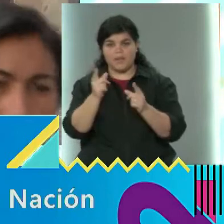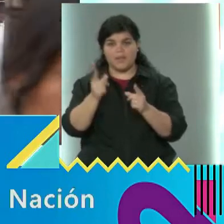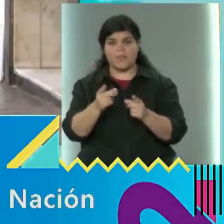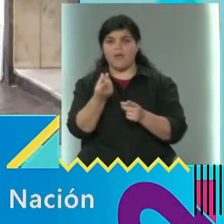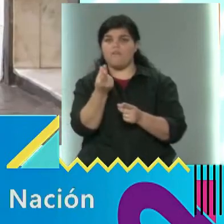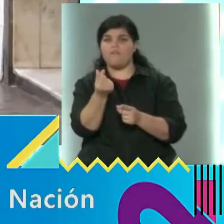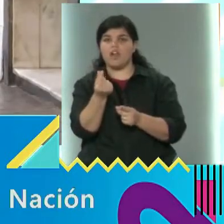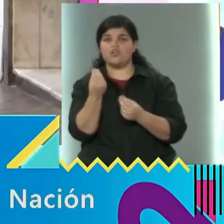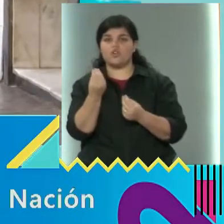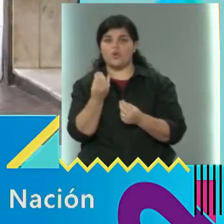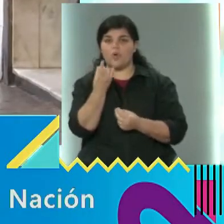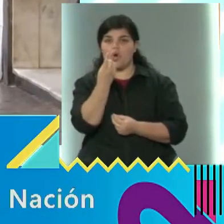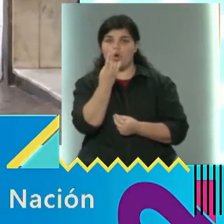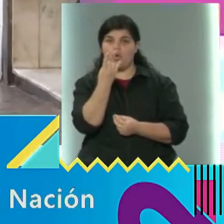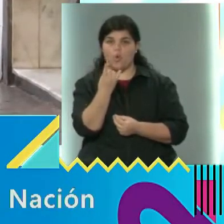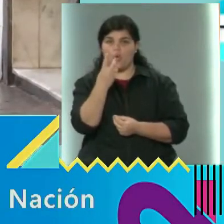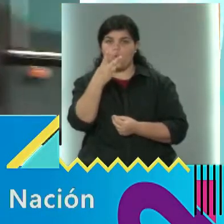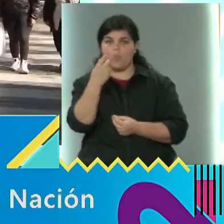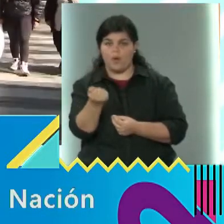UVA, que es la unidad de valor adquisitivo.